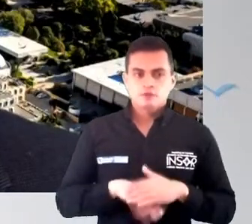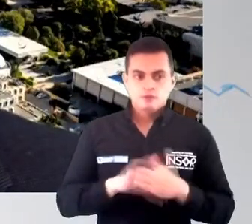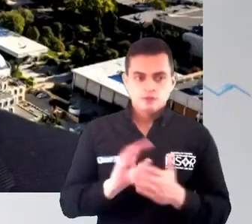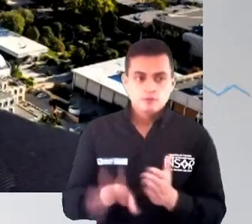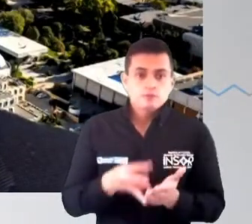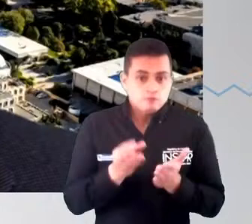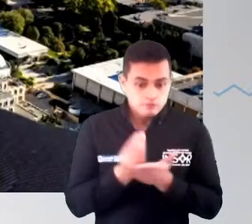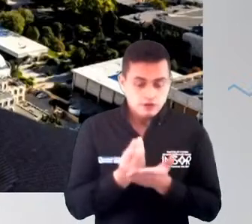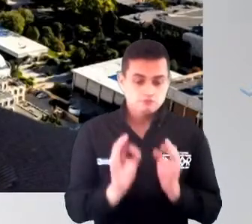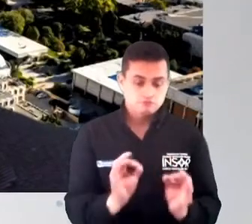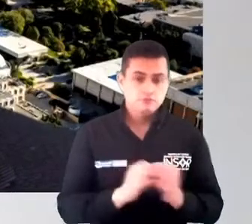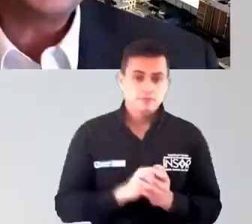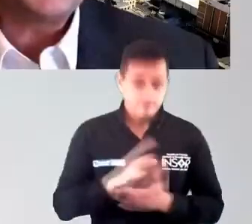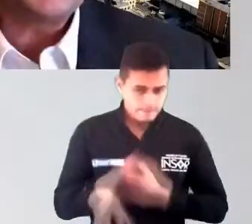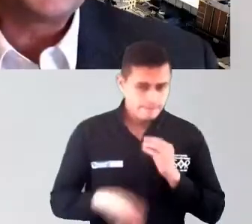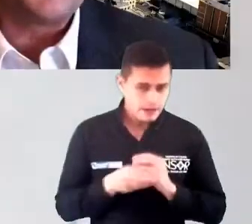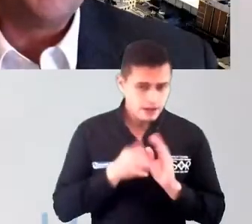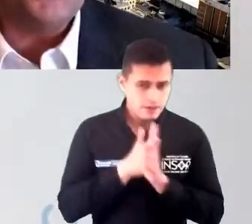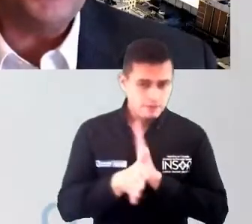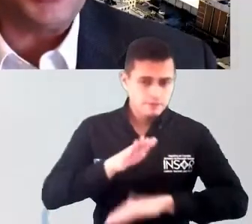Álvaro?